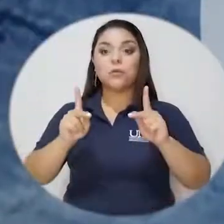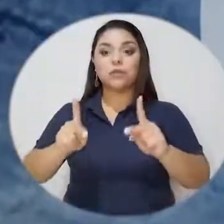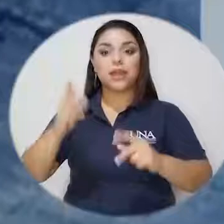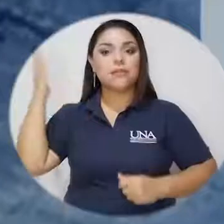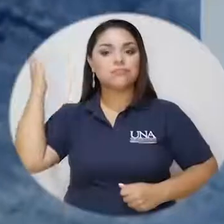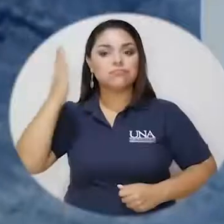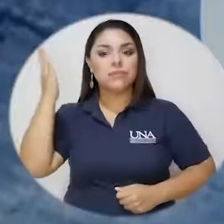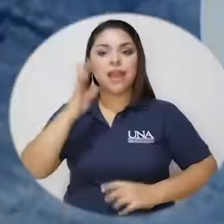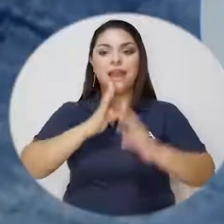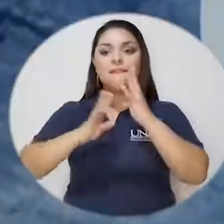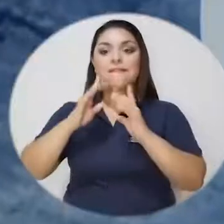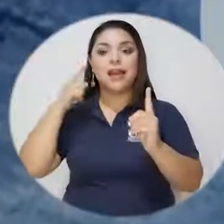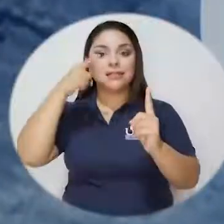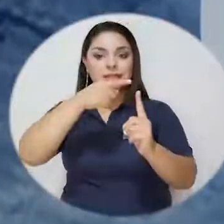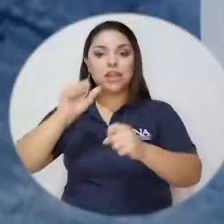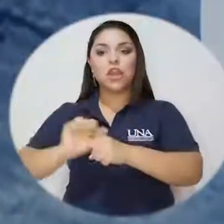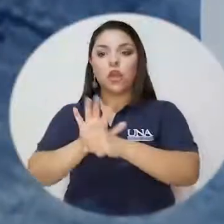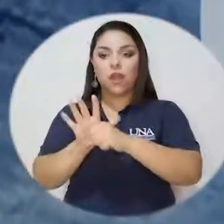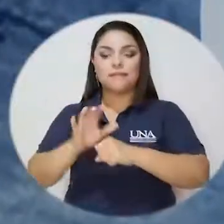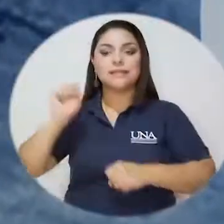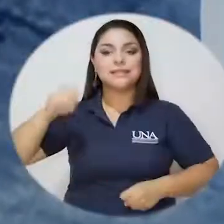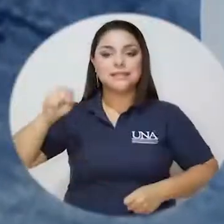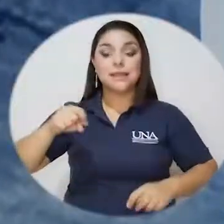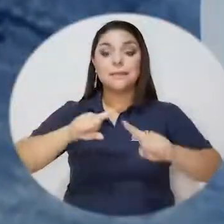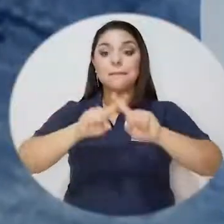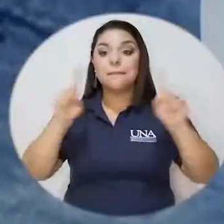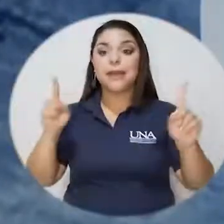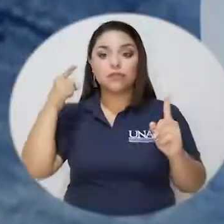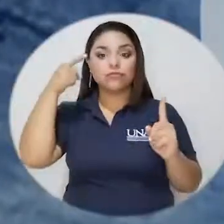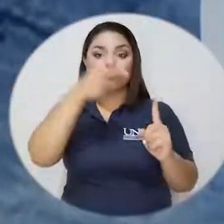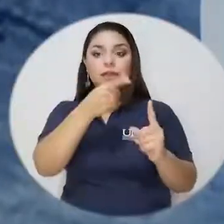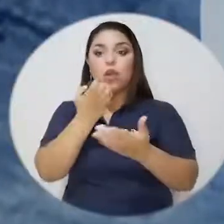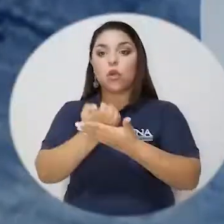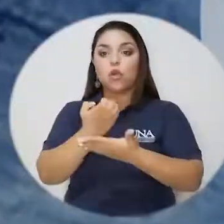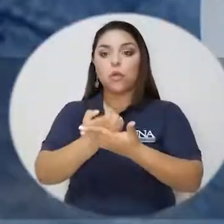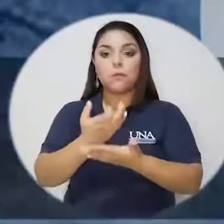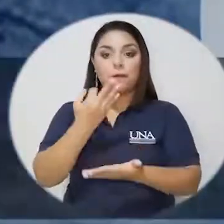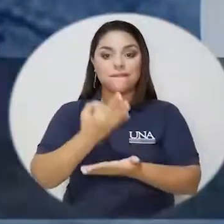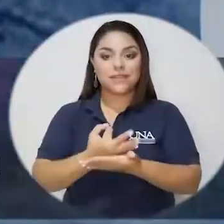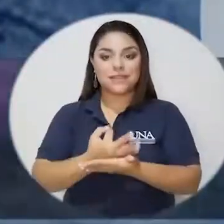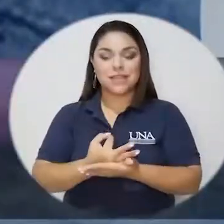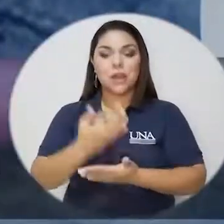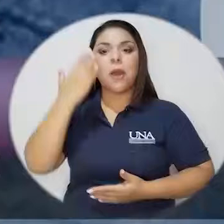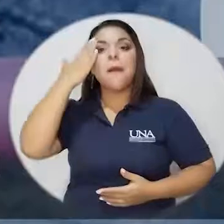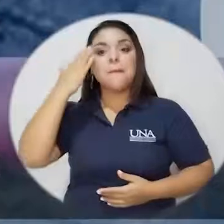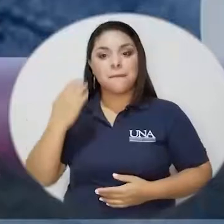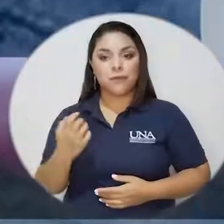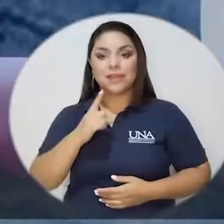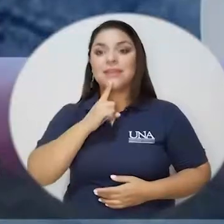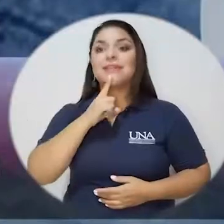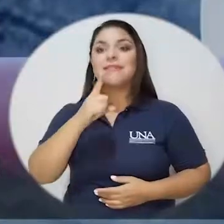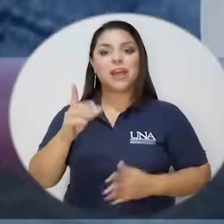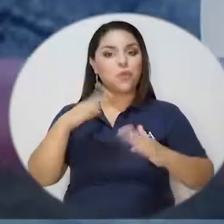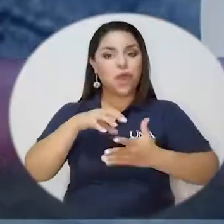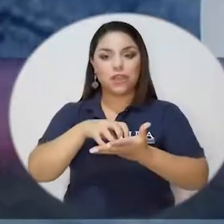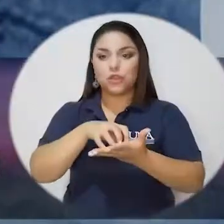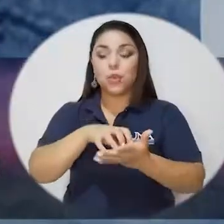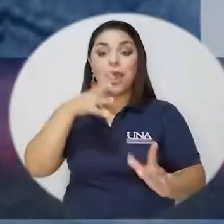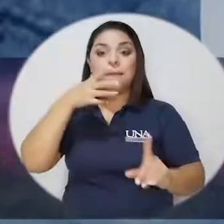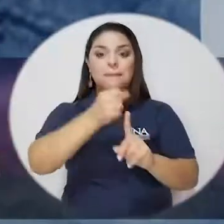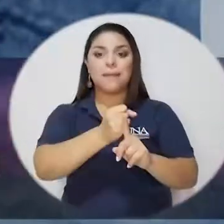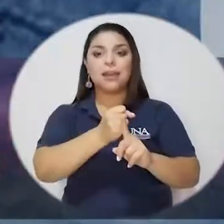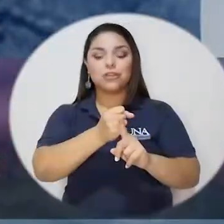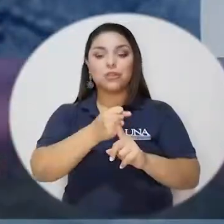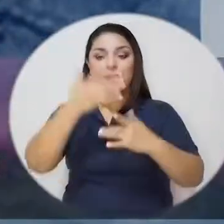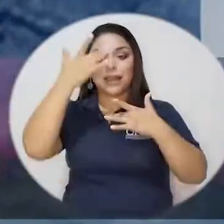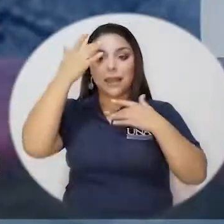oportunidad vamos a hablar de COVID, sí, pero sobre el tema económico-financiero, porque no cabe duda que el impacto de la pandemia